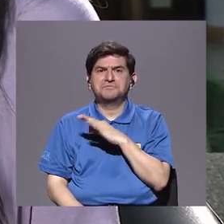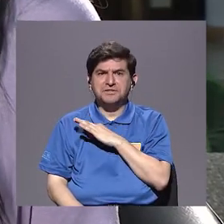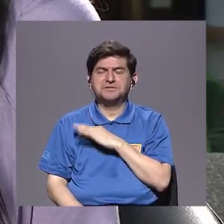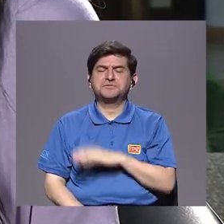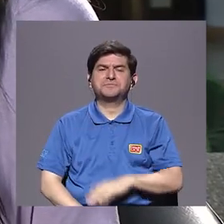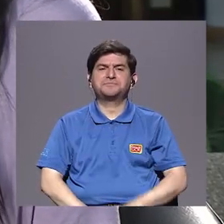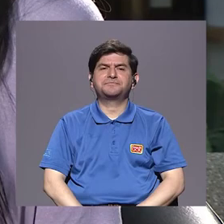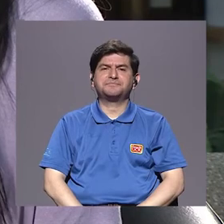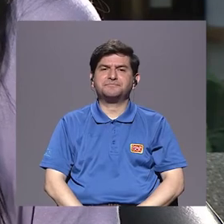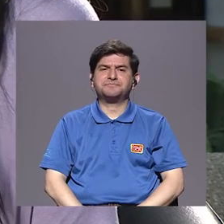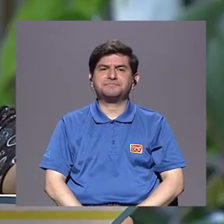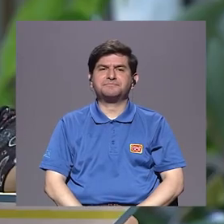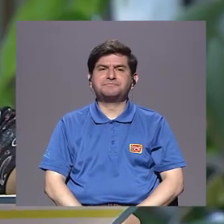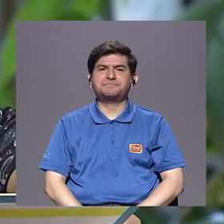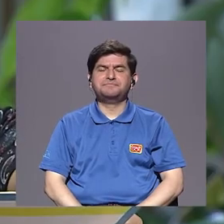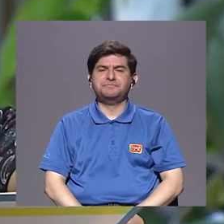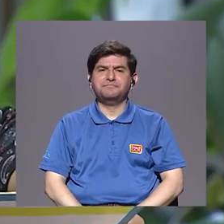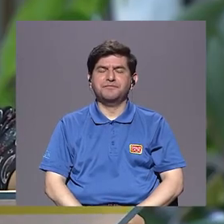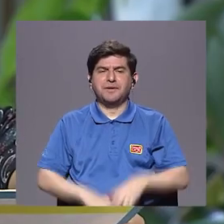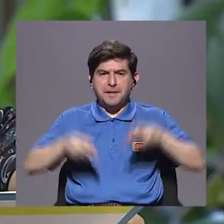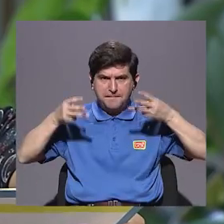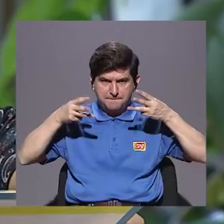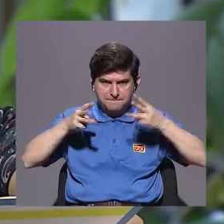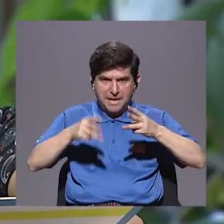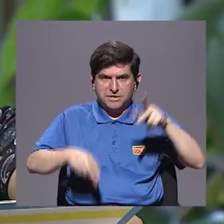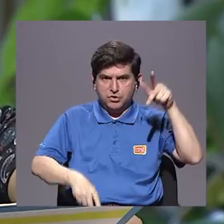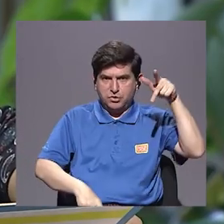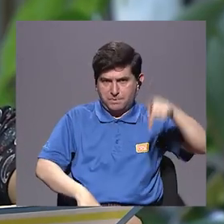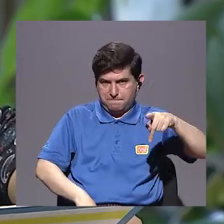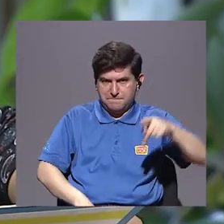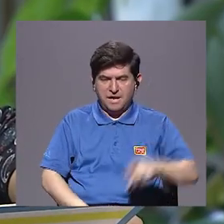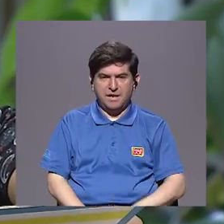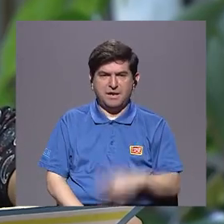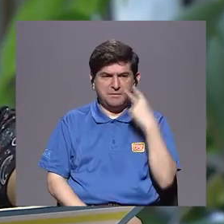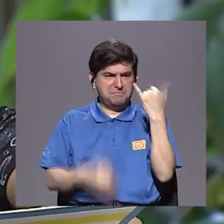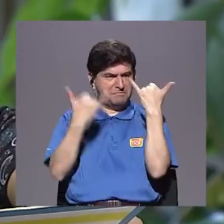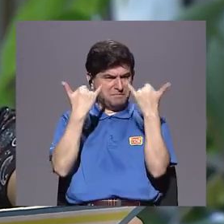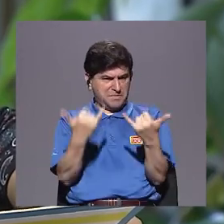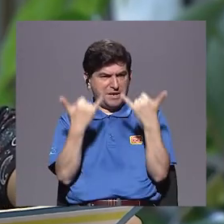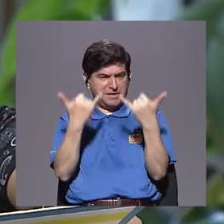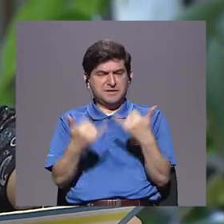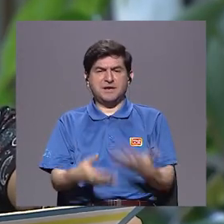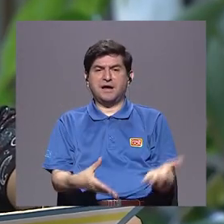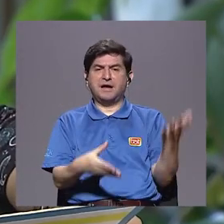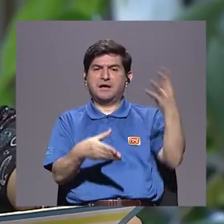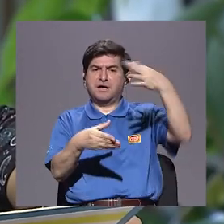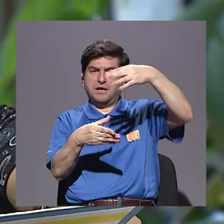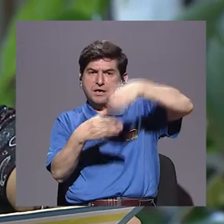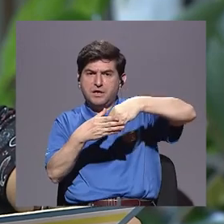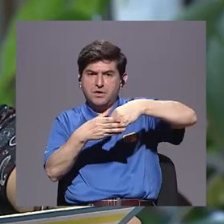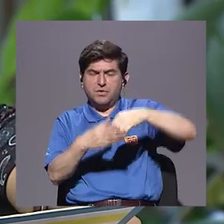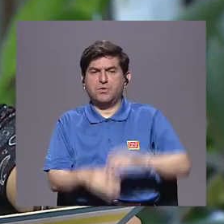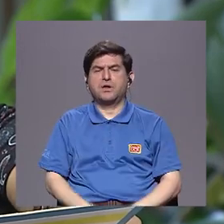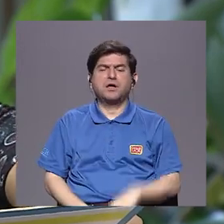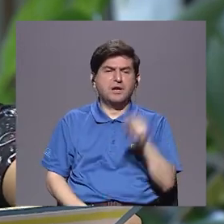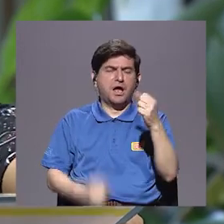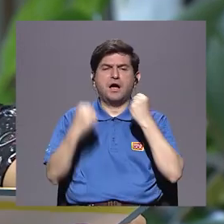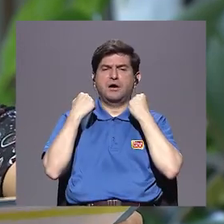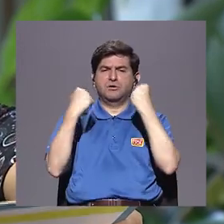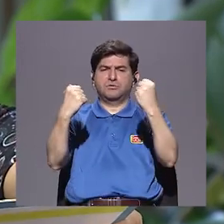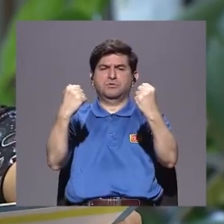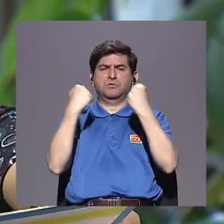bienestar en el día. El Pilates, por lo que hemos visto, se ha estado incluyendo en